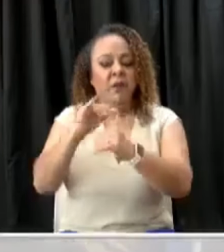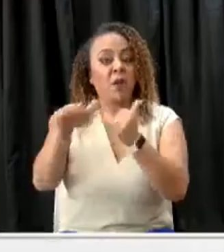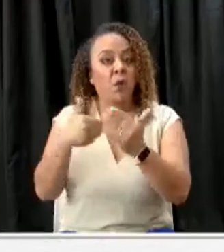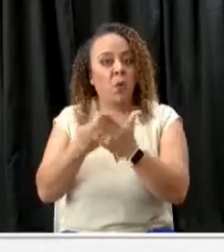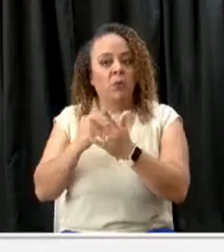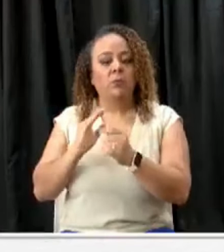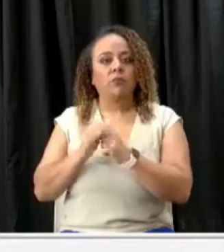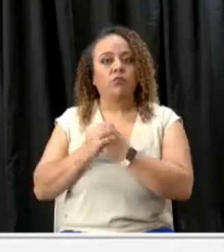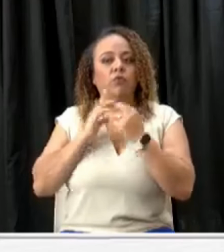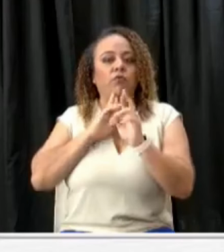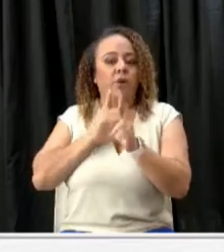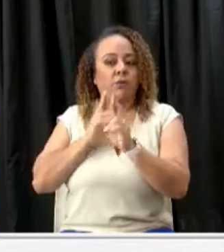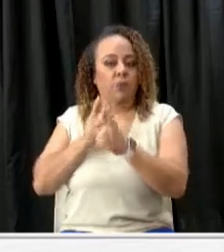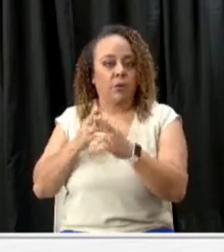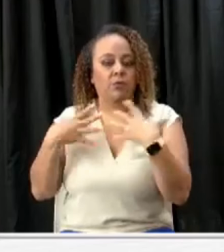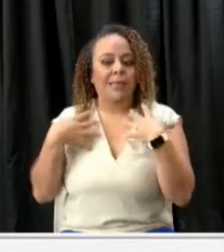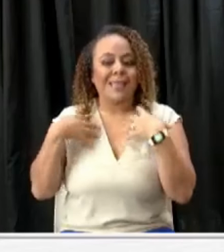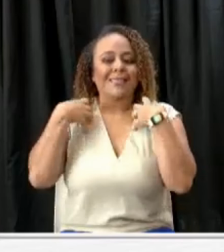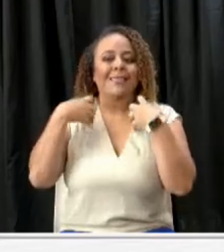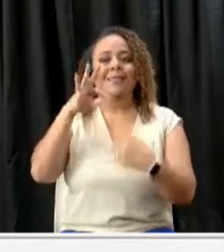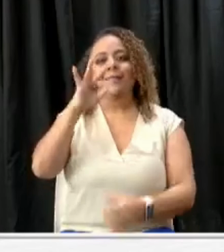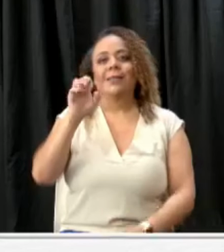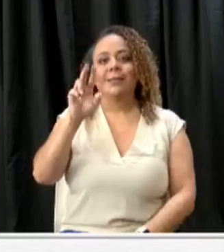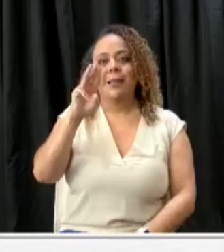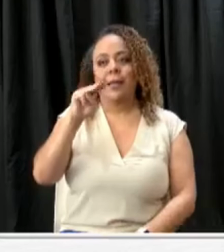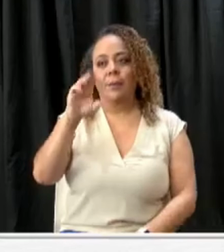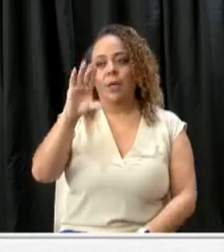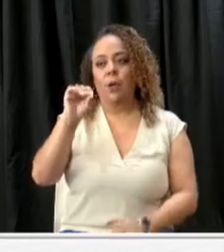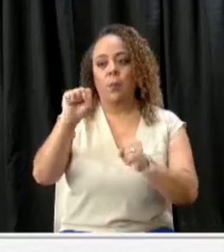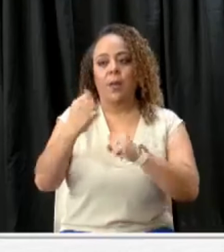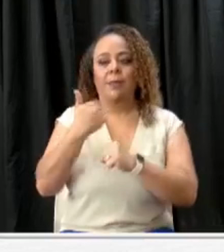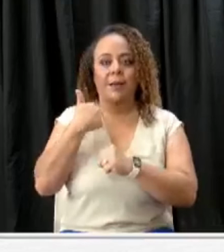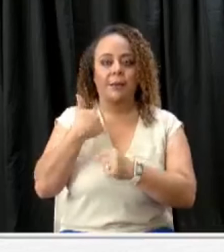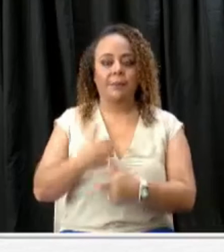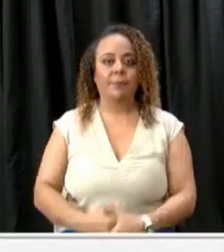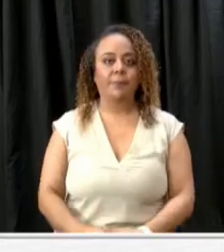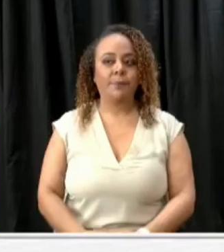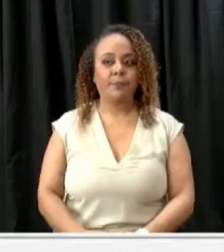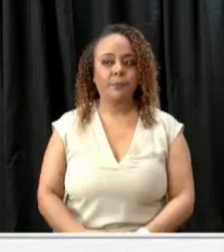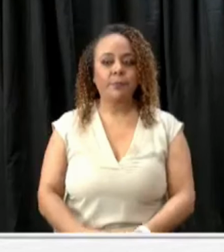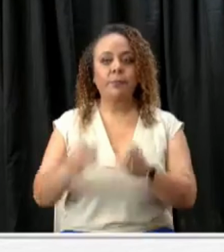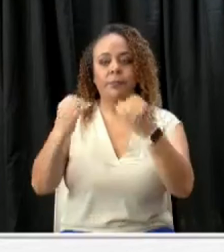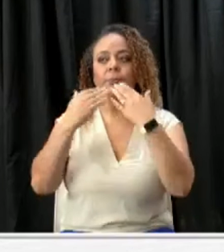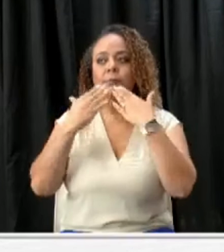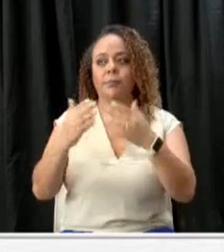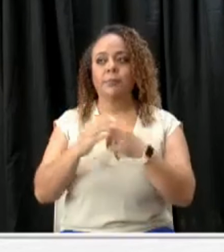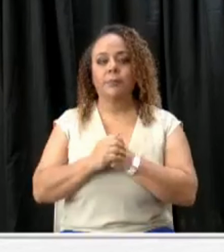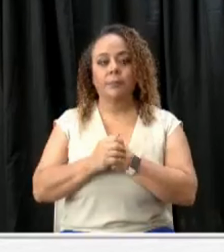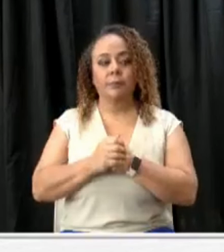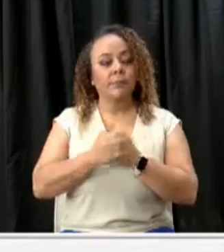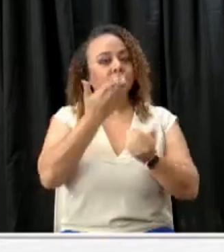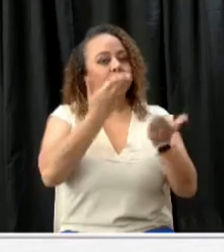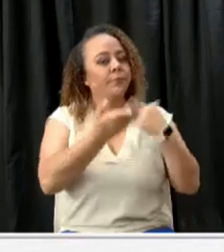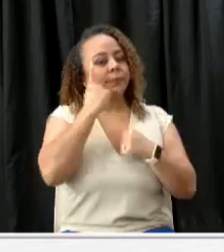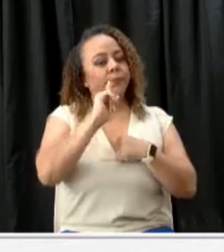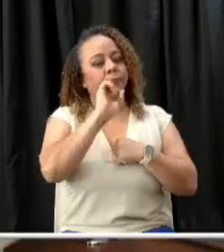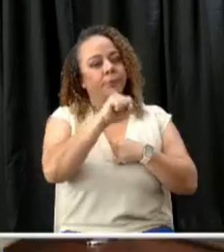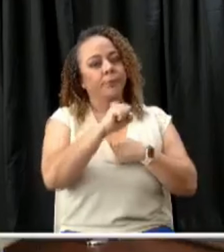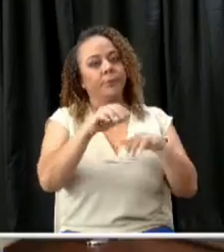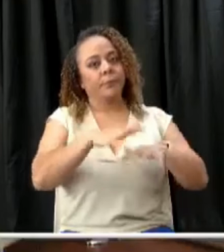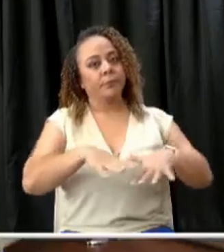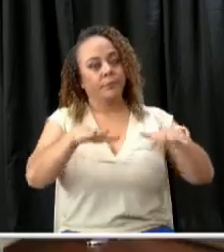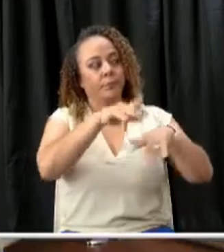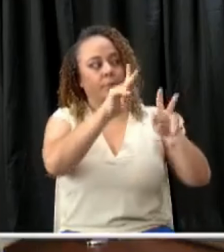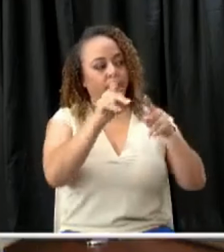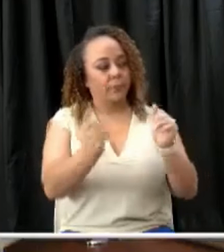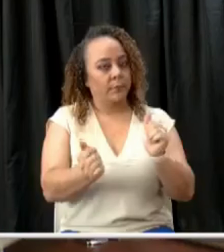esos efectos que el estrés térmico puede tener en este tipo de poblaciones. Muchísimas gracias. Tal vez, Esteban, como para contextualizar a la gente